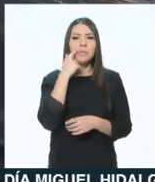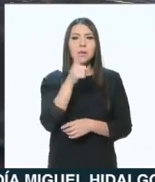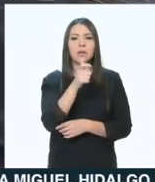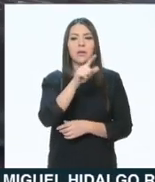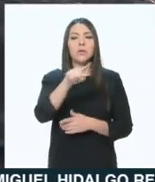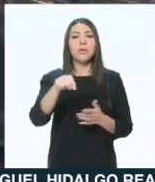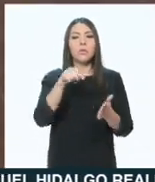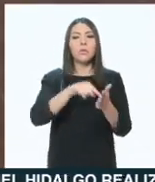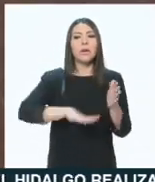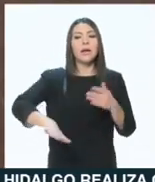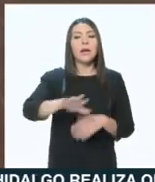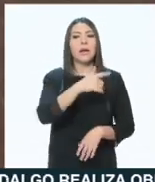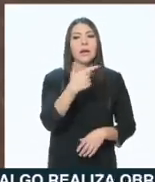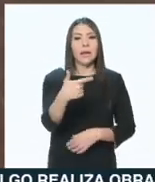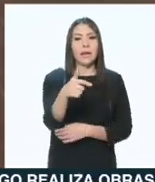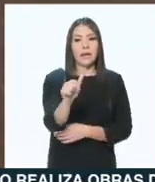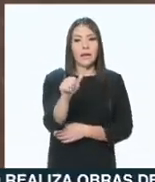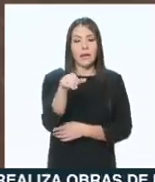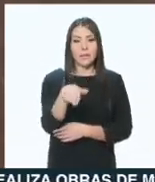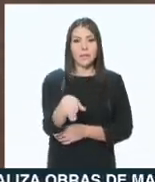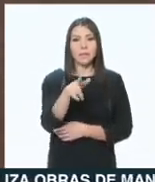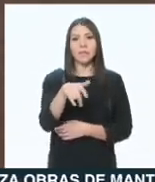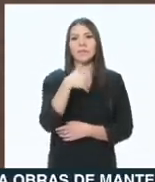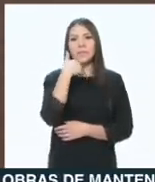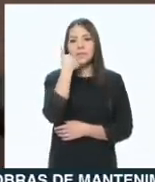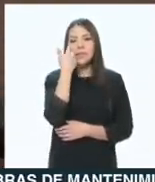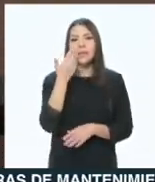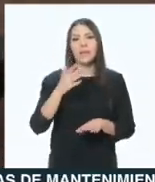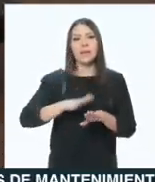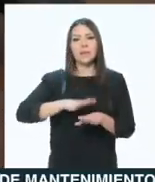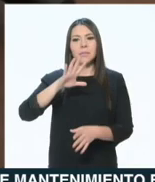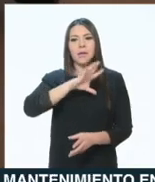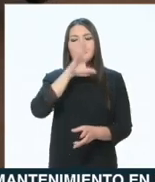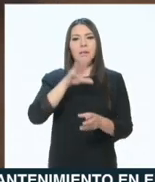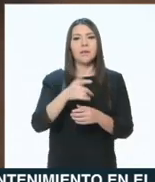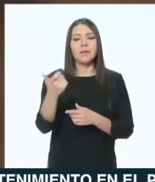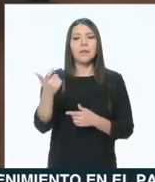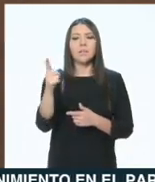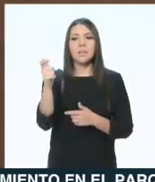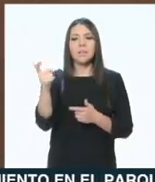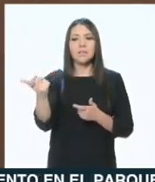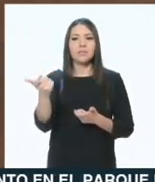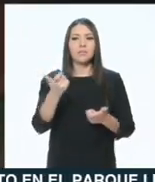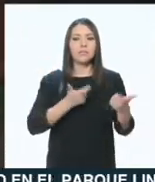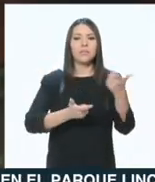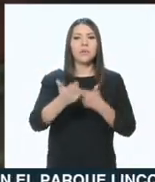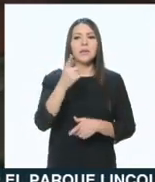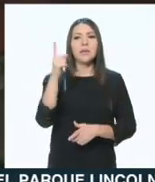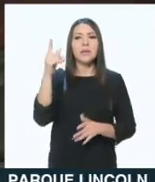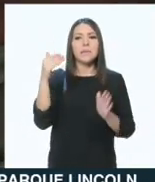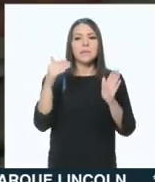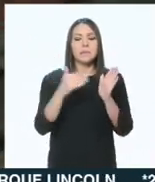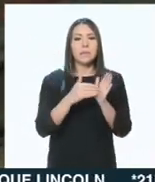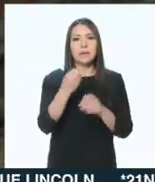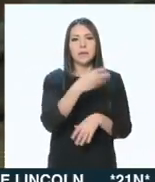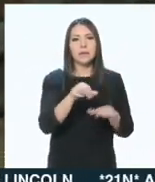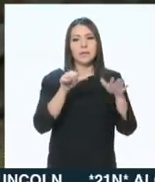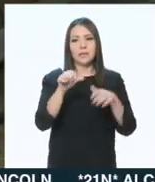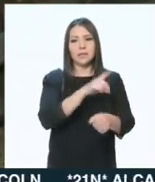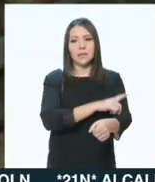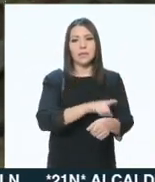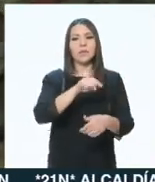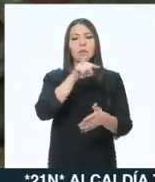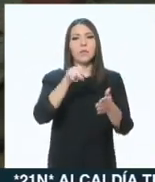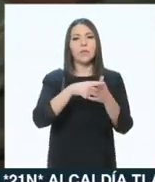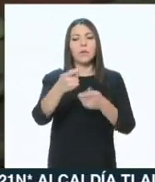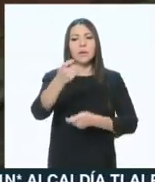alcaldía Gustavo Amadero. El objetivo es recolectar 1,000 armas en las 16 demarcaciones. El módulo de canje de armas estará